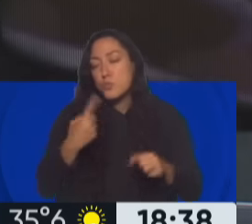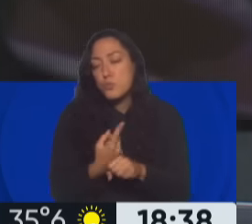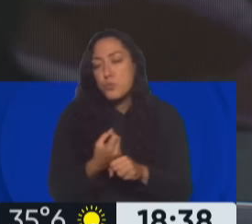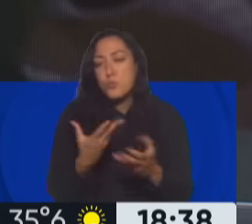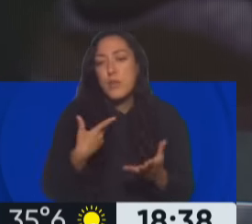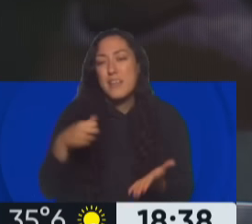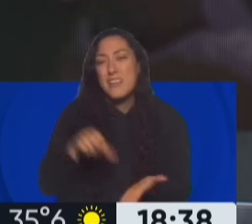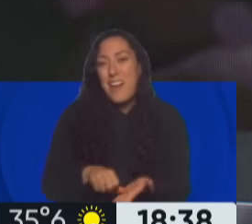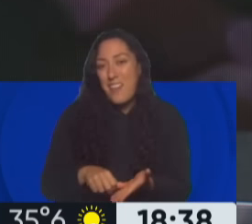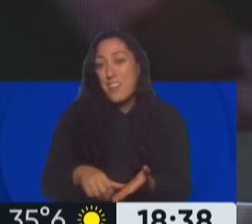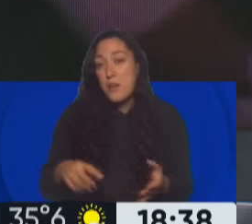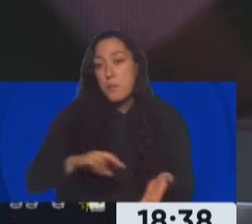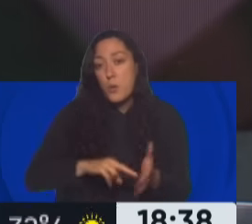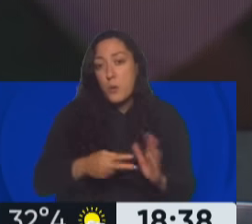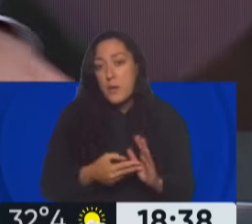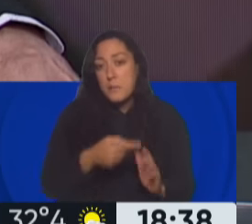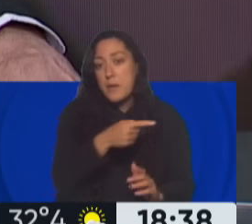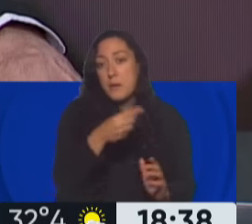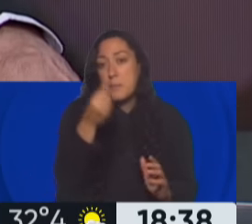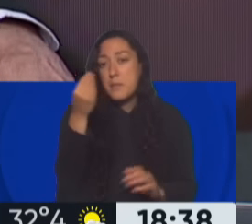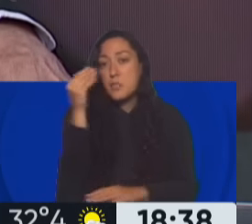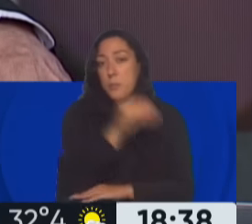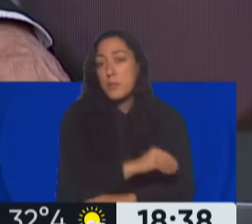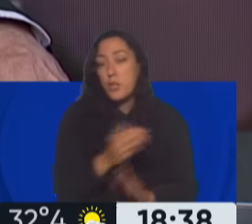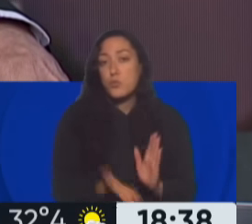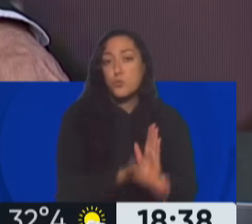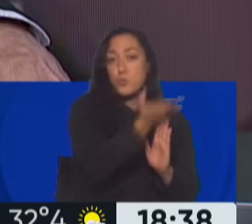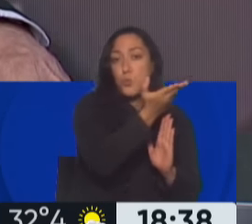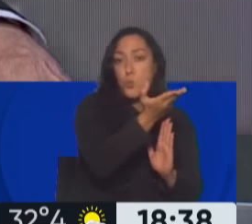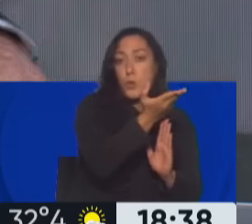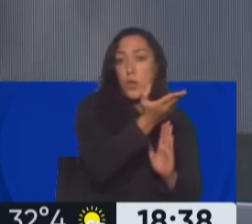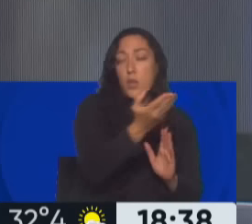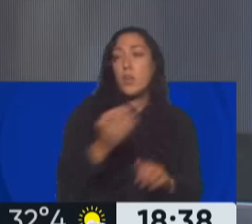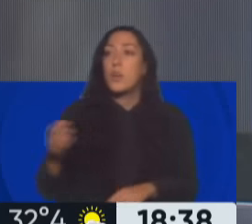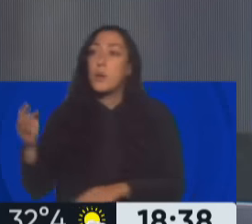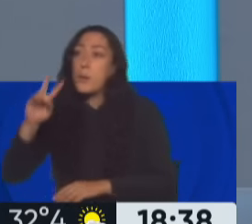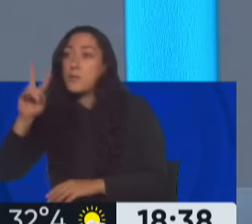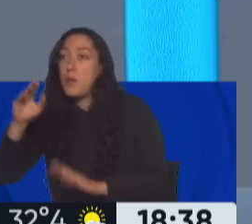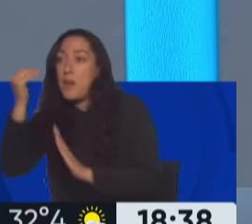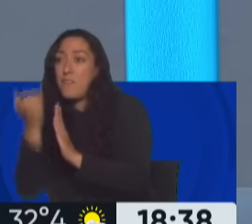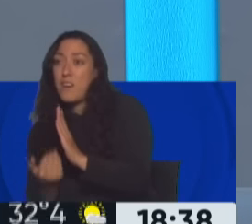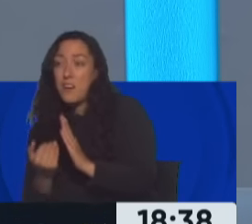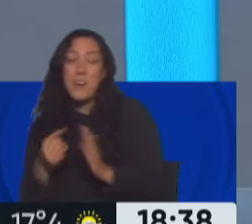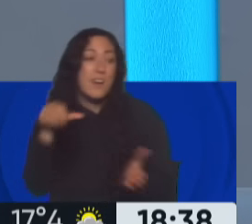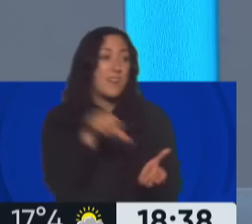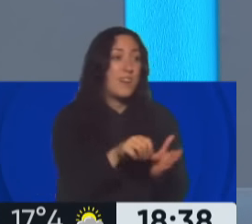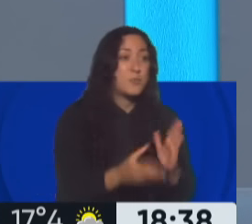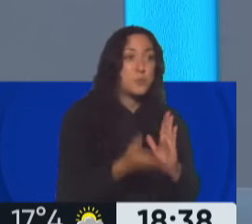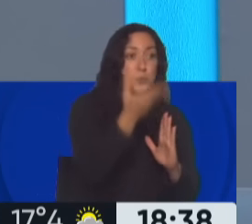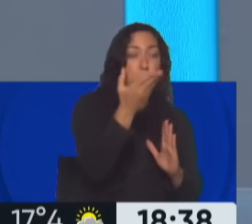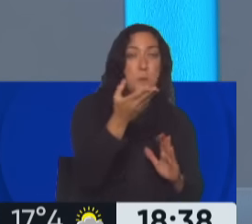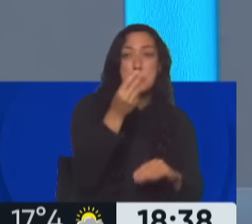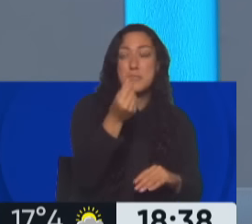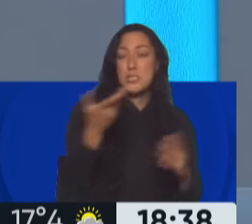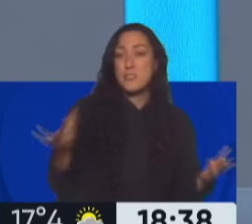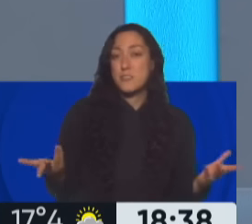hablando detalladamente, volvió a subir el precio del petróleo. O sea, baja por lo de Venezuela, sube por lo de Irán. Sí, totalmente. Lo de Irán había generado también muchas